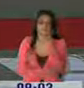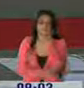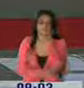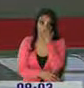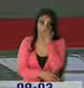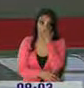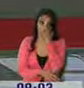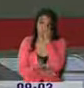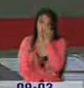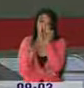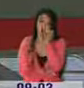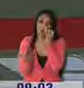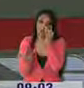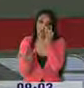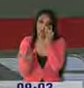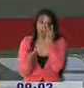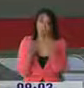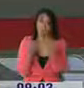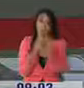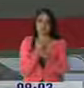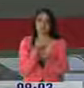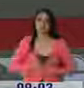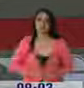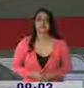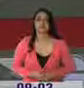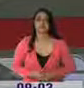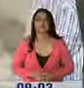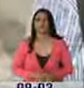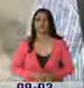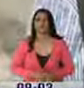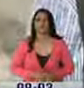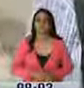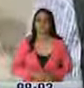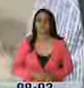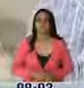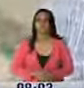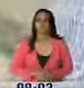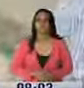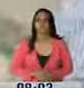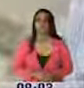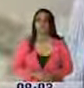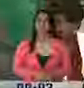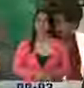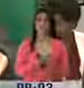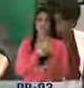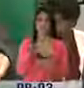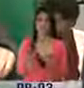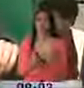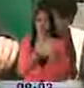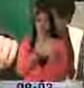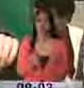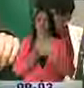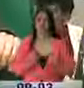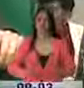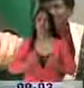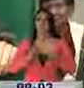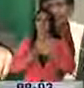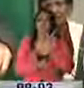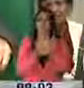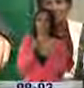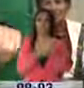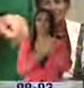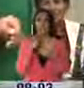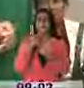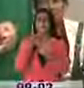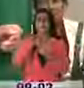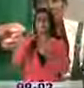encargadas. ¿Cómo y de qué manera? La siguiente nota. Todo normal. Todo normal, sí, todo normal. Así es como califican los usuarios al sistema